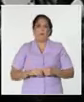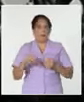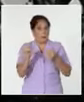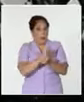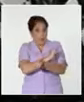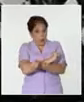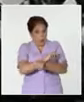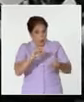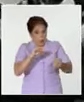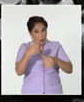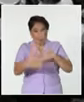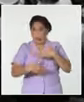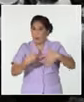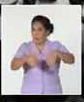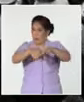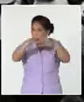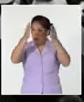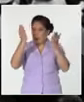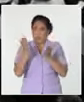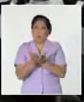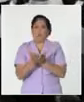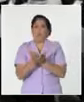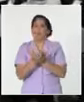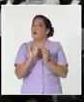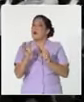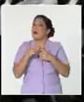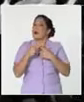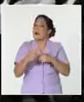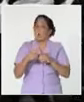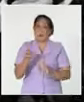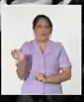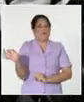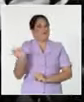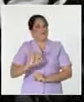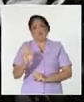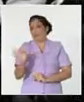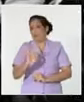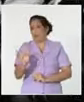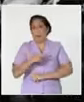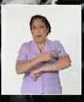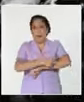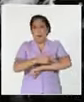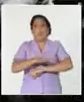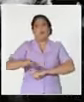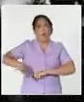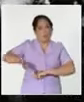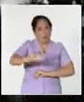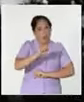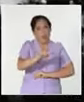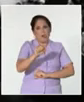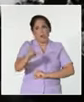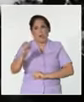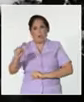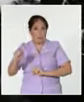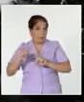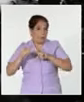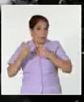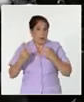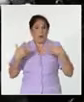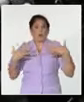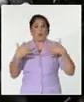como problema global es un flagelo que prácticamente lo podemos encontrar en todas las regiones del mundo. Su influencia en las